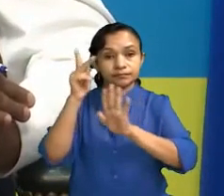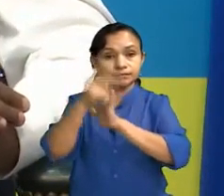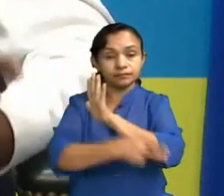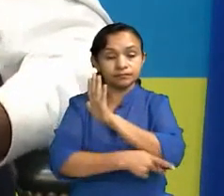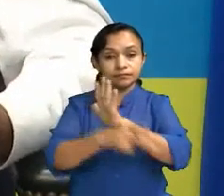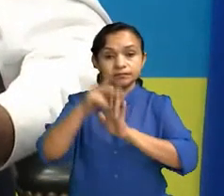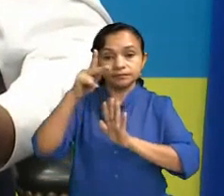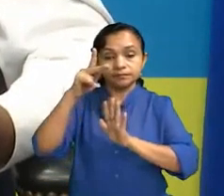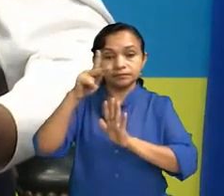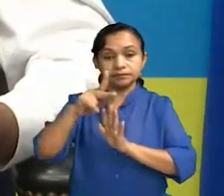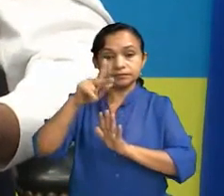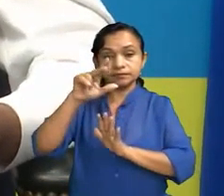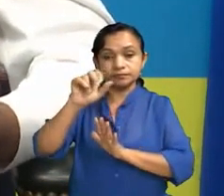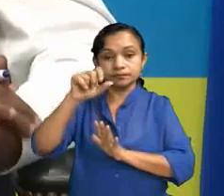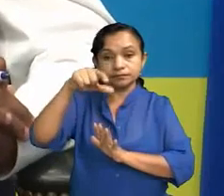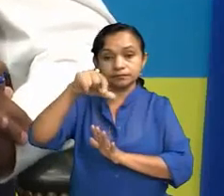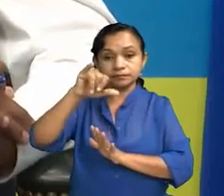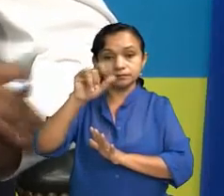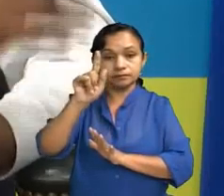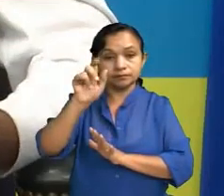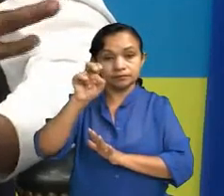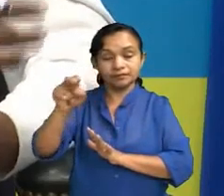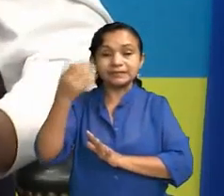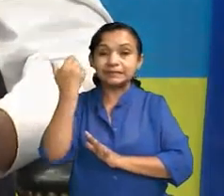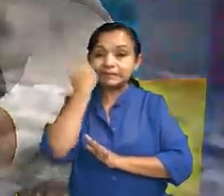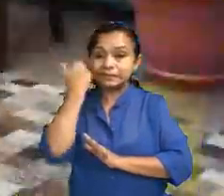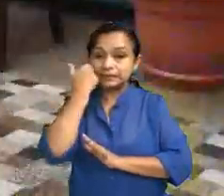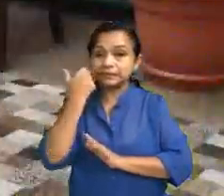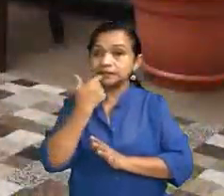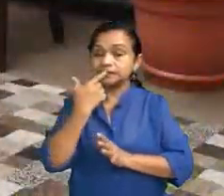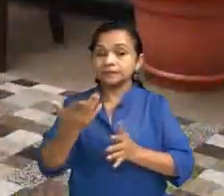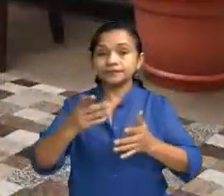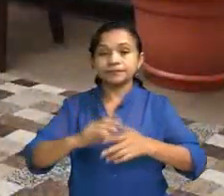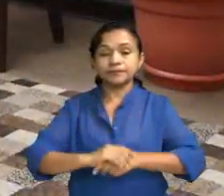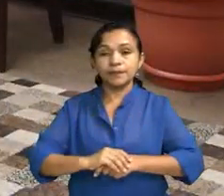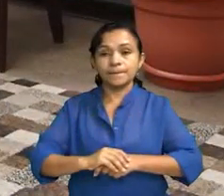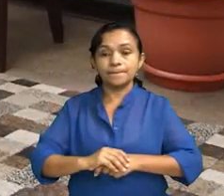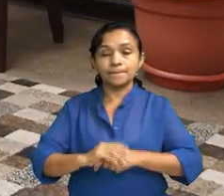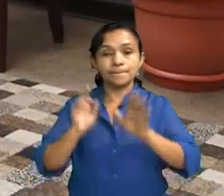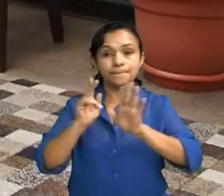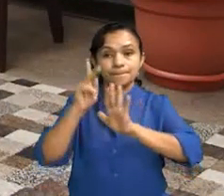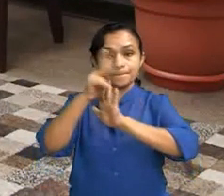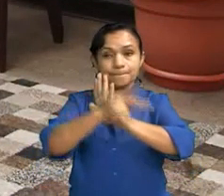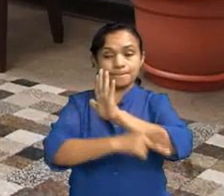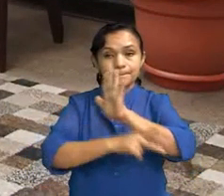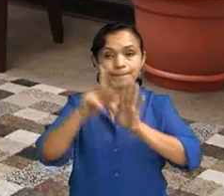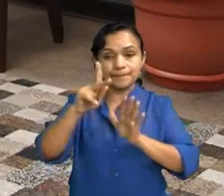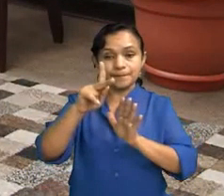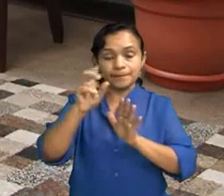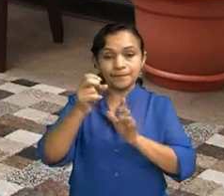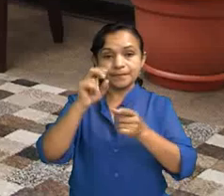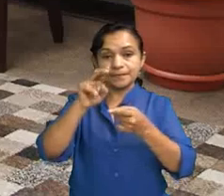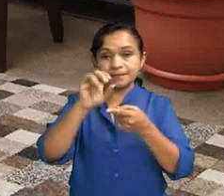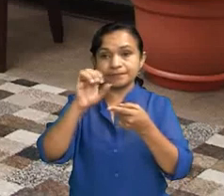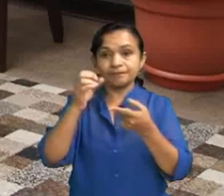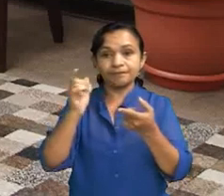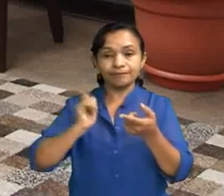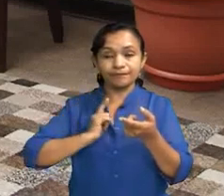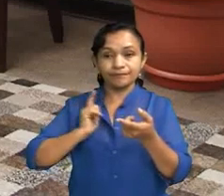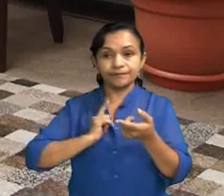Pakistán todavía está latente esta enfermedad. ¿Por qué? En estos países como Pakistán, como Neira, todavía